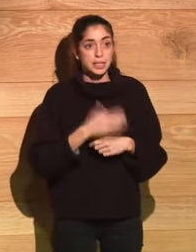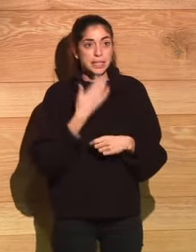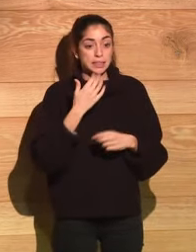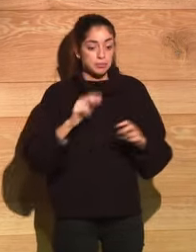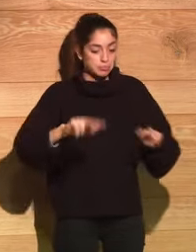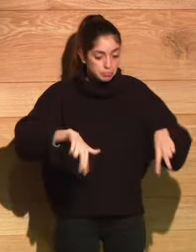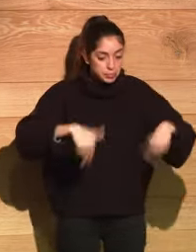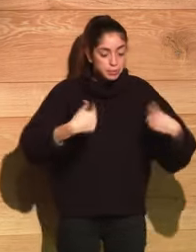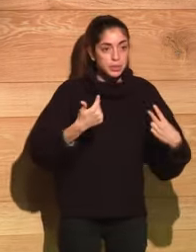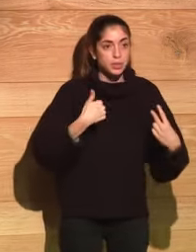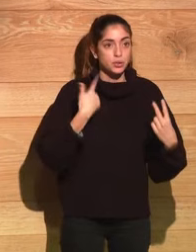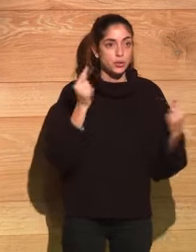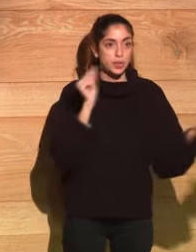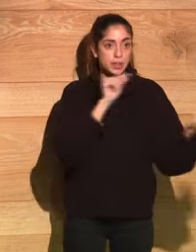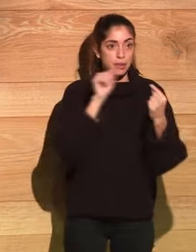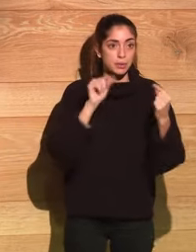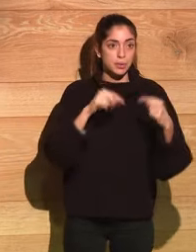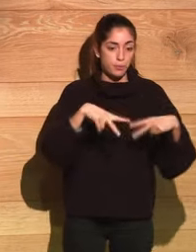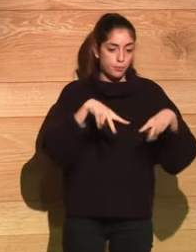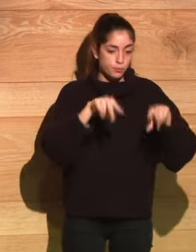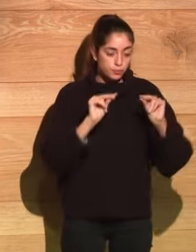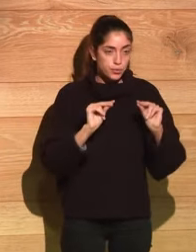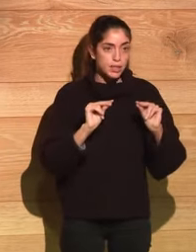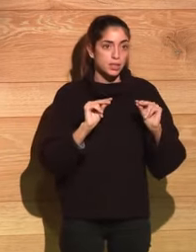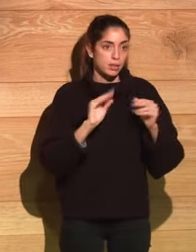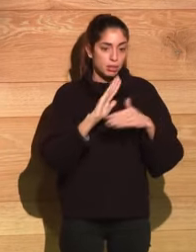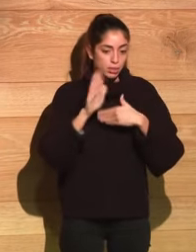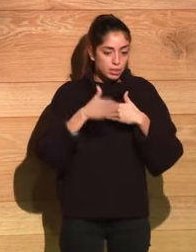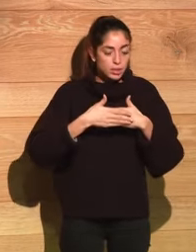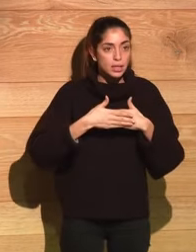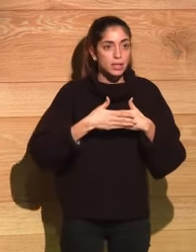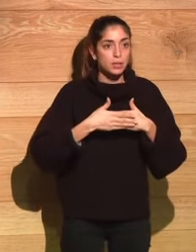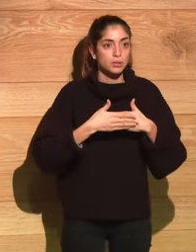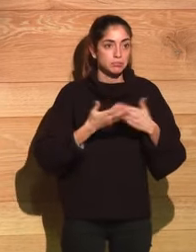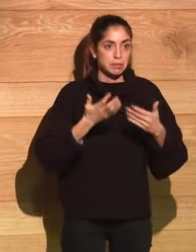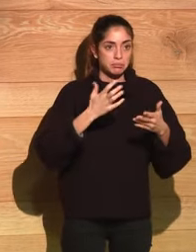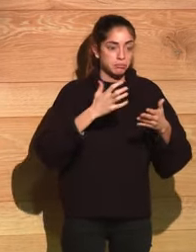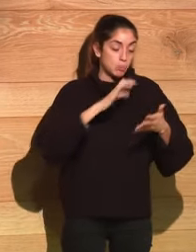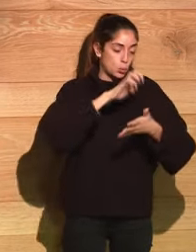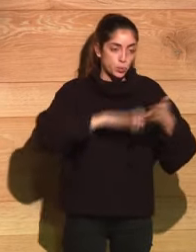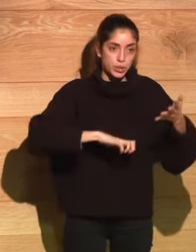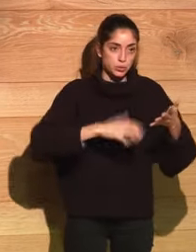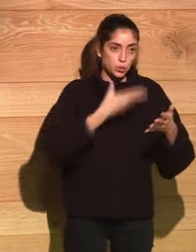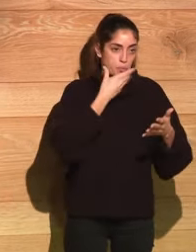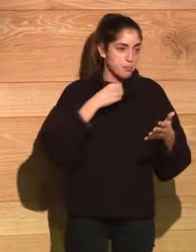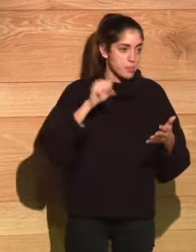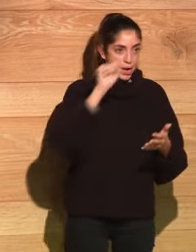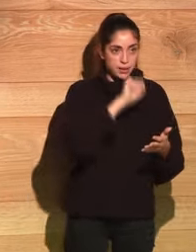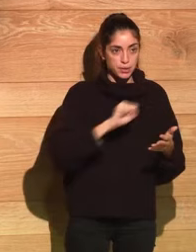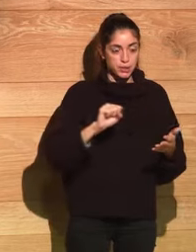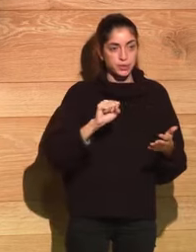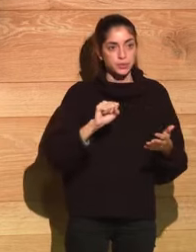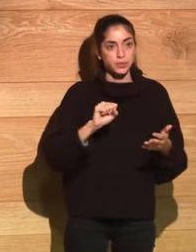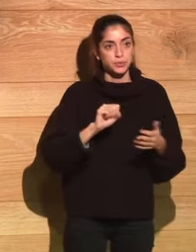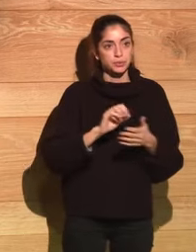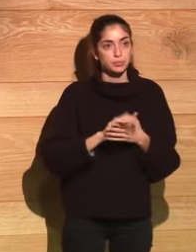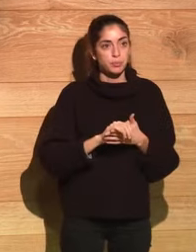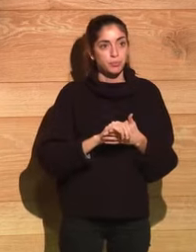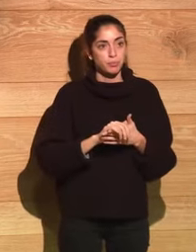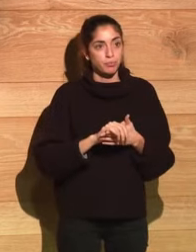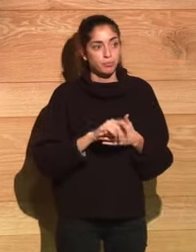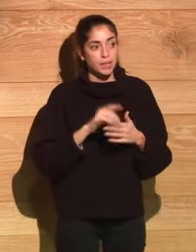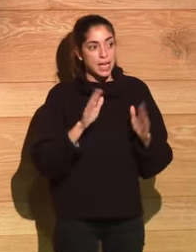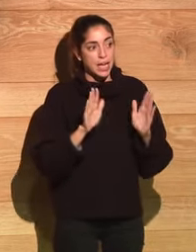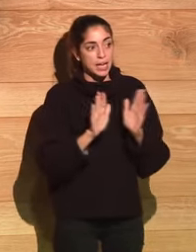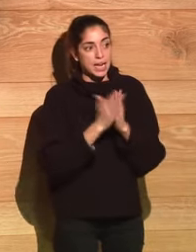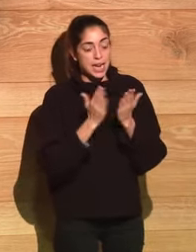este debate y este evento con un texto que me parece estupendo para ponerle término, que es de tu